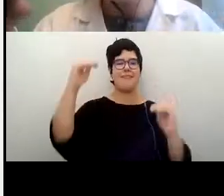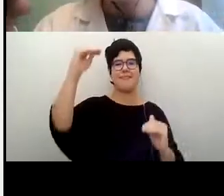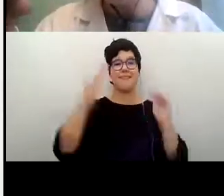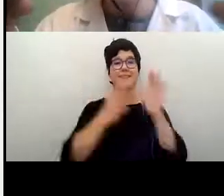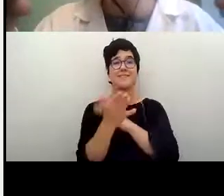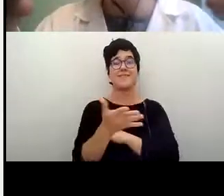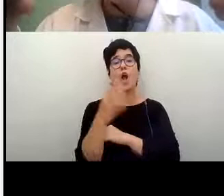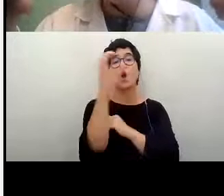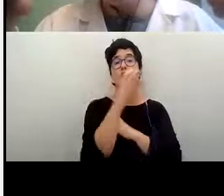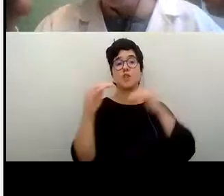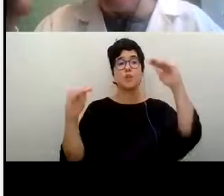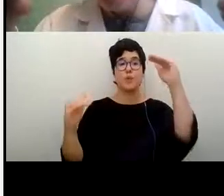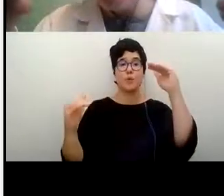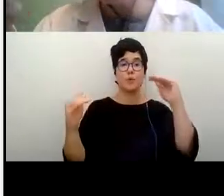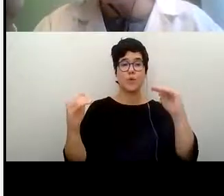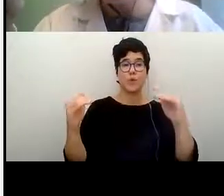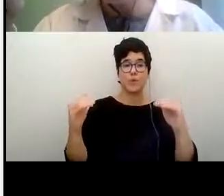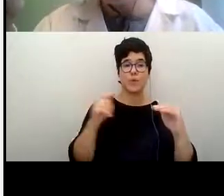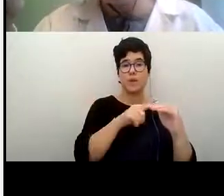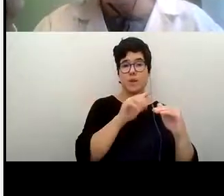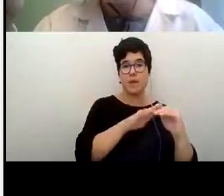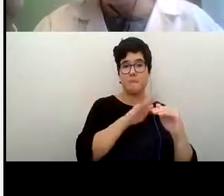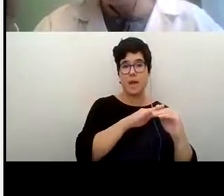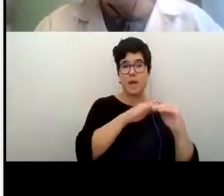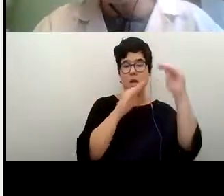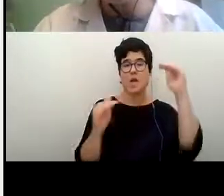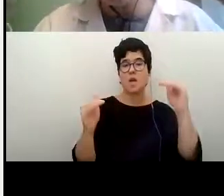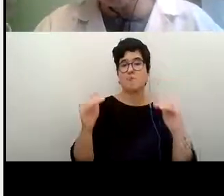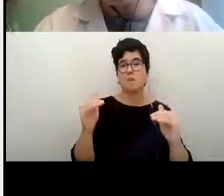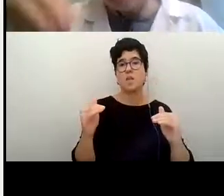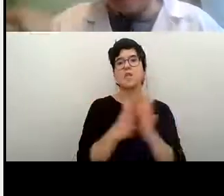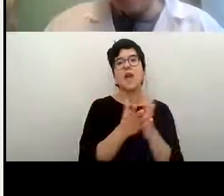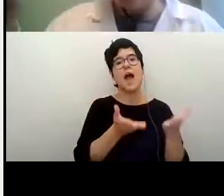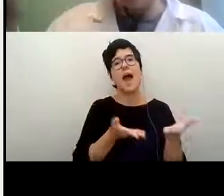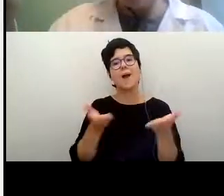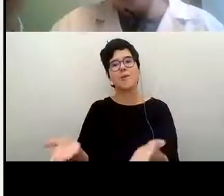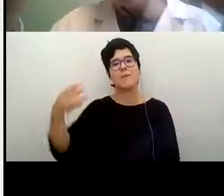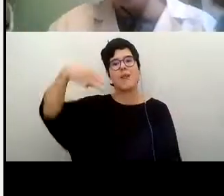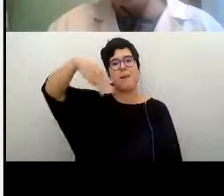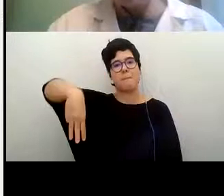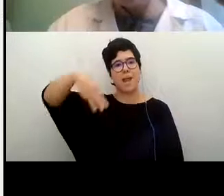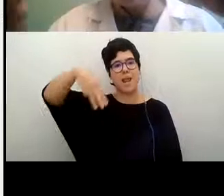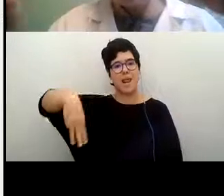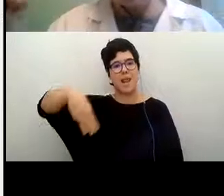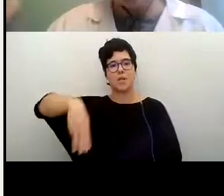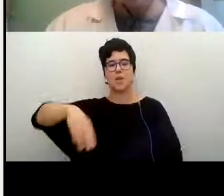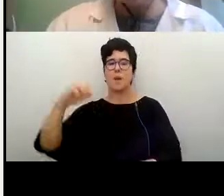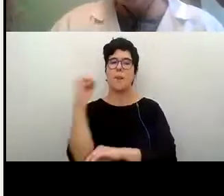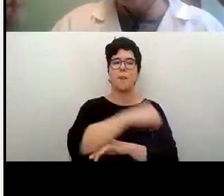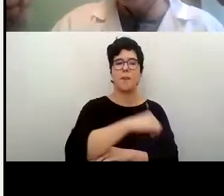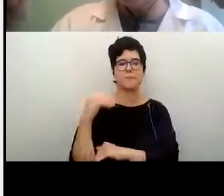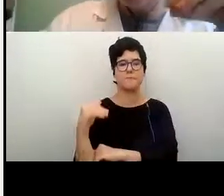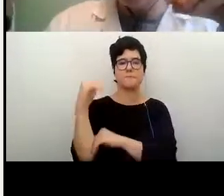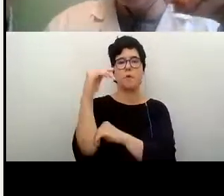cortisol, no predomina tanto y conseguimos que la melatonina se imponga relativamente, es decir,